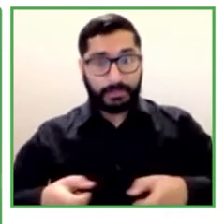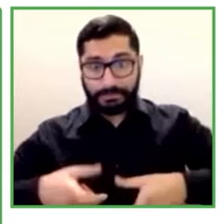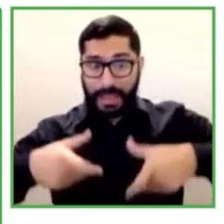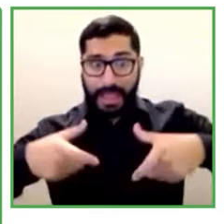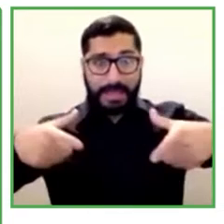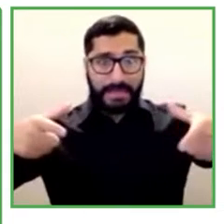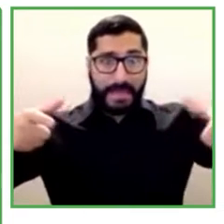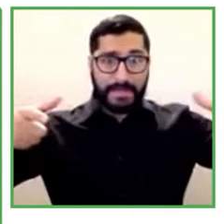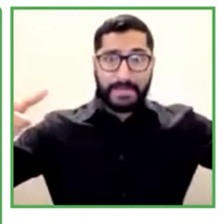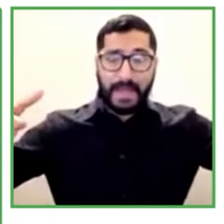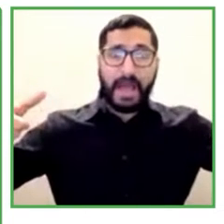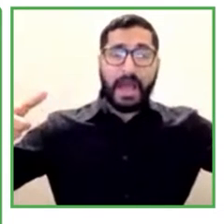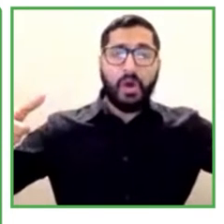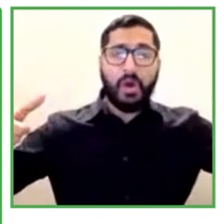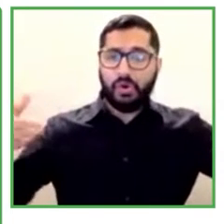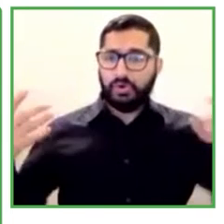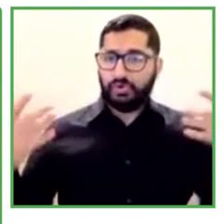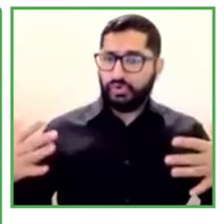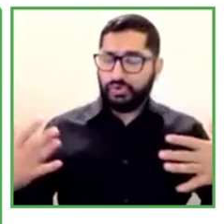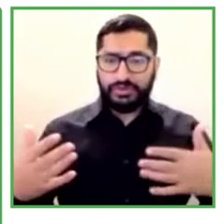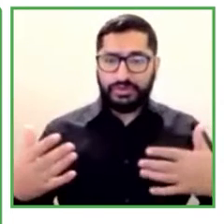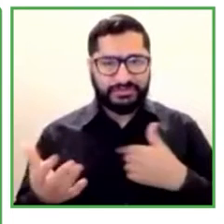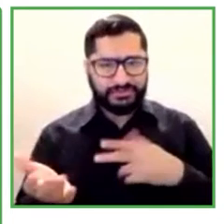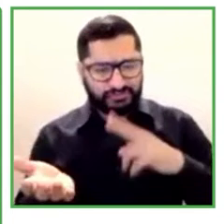bastante emocionante para nosotros.